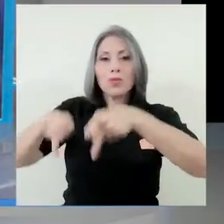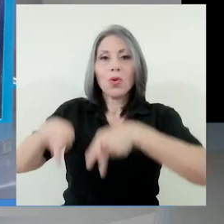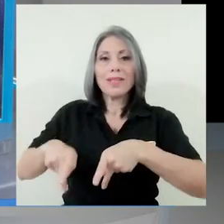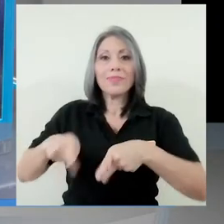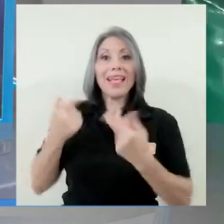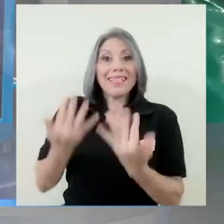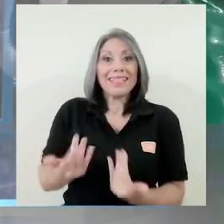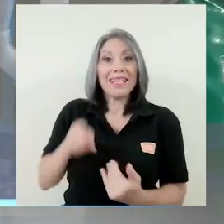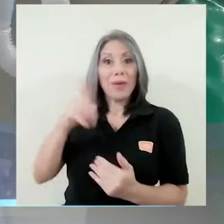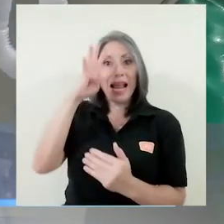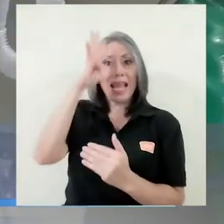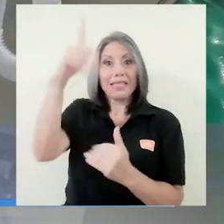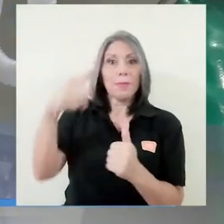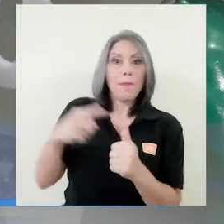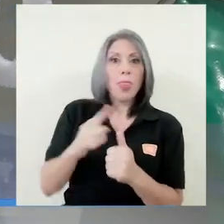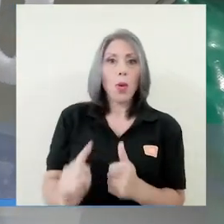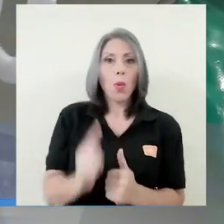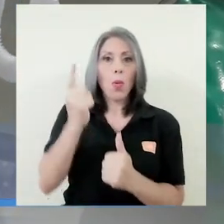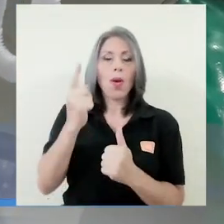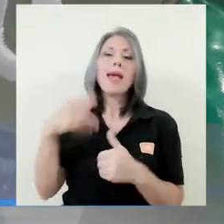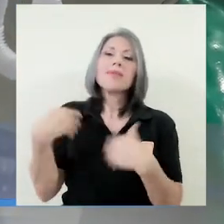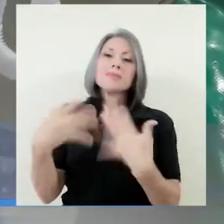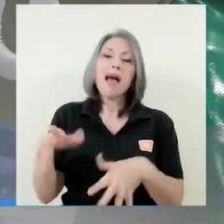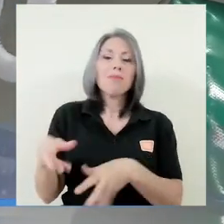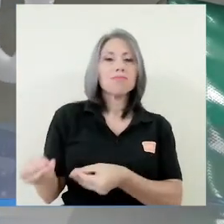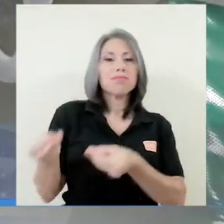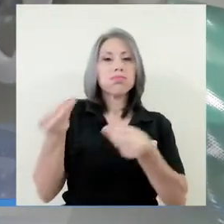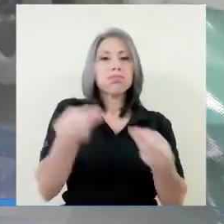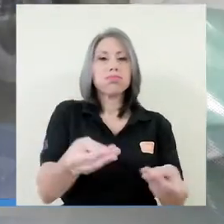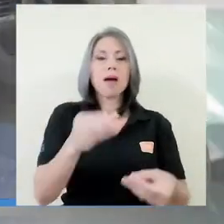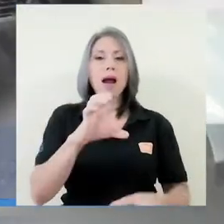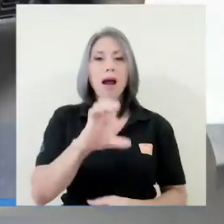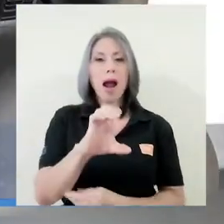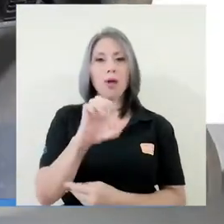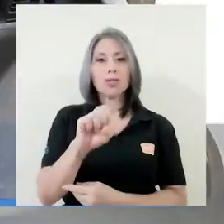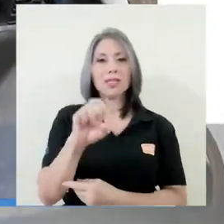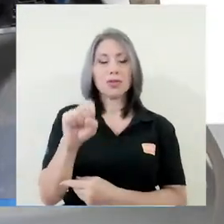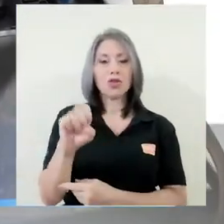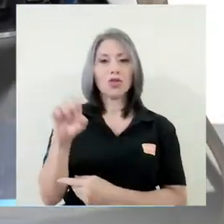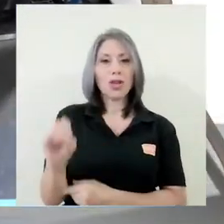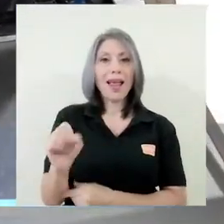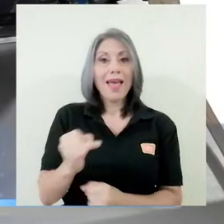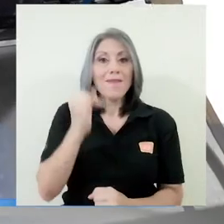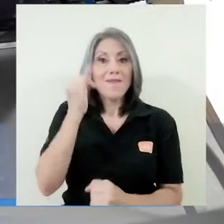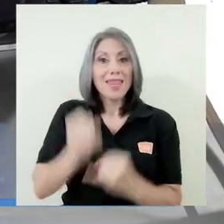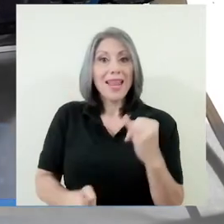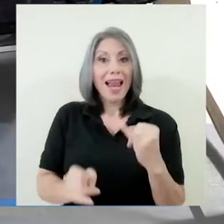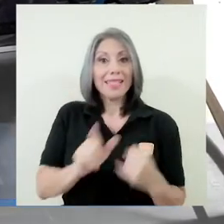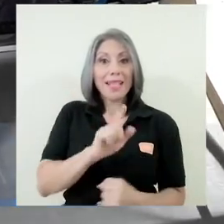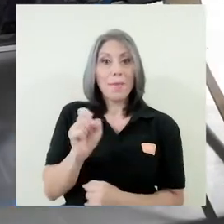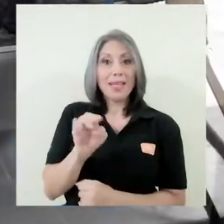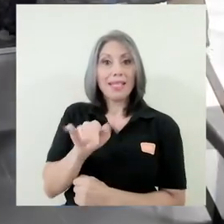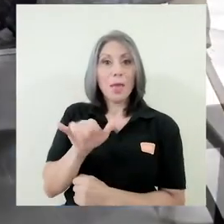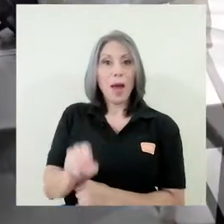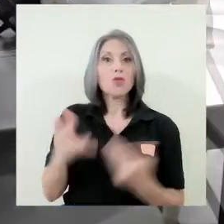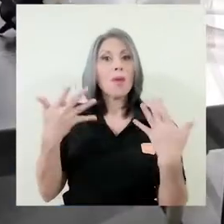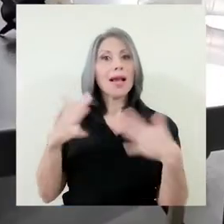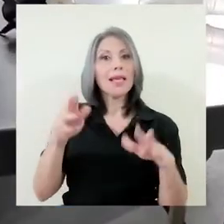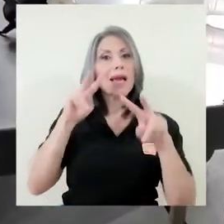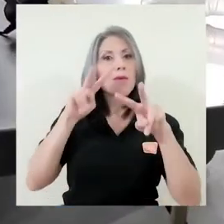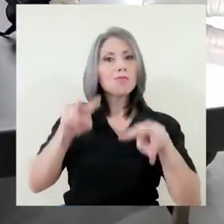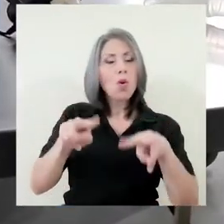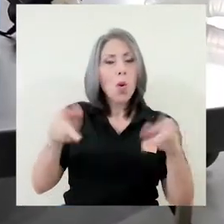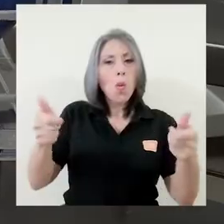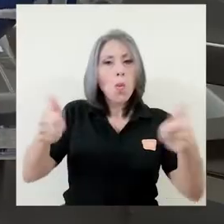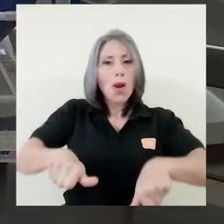Se espera que el prototipo sea entregado a la Caja Costarricense de Seguro Social a finales de mayo para su